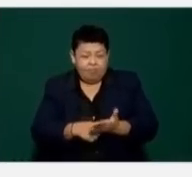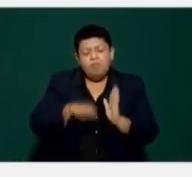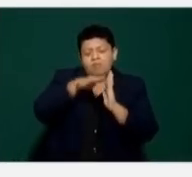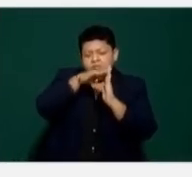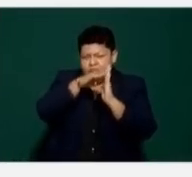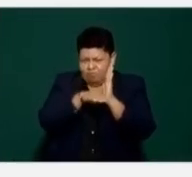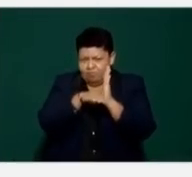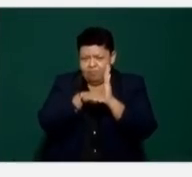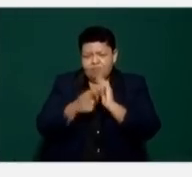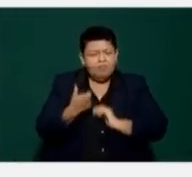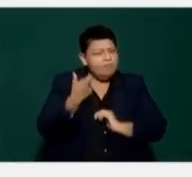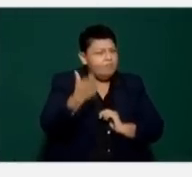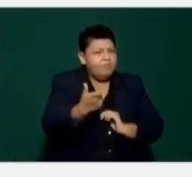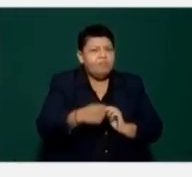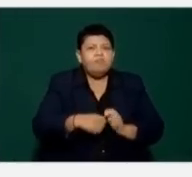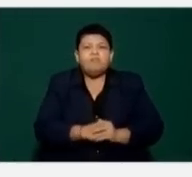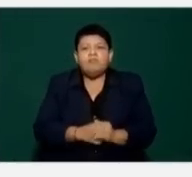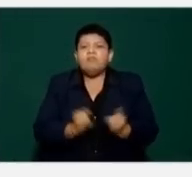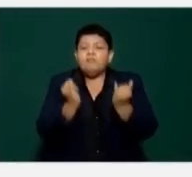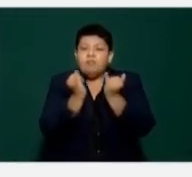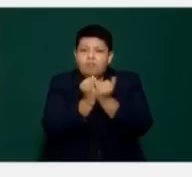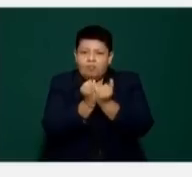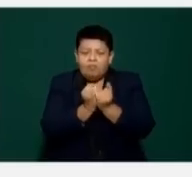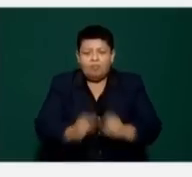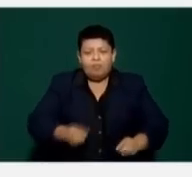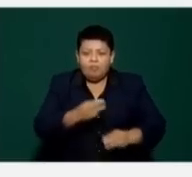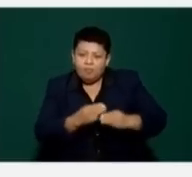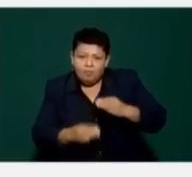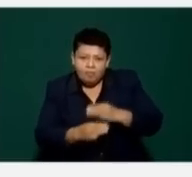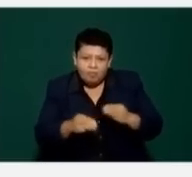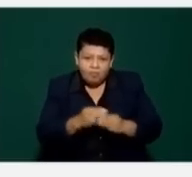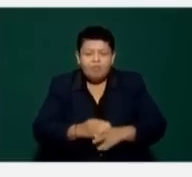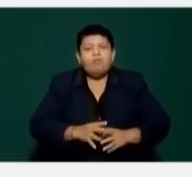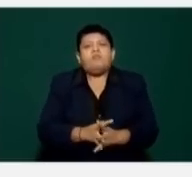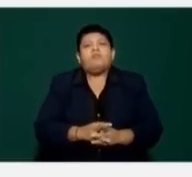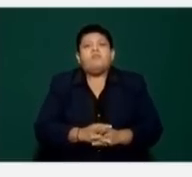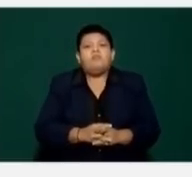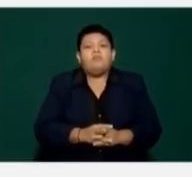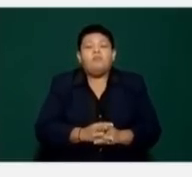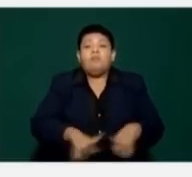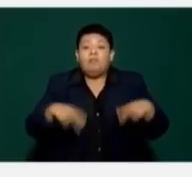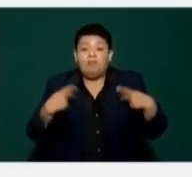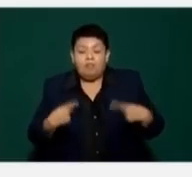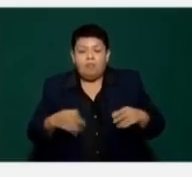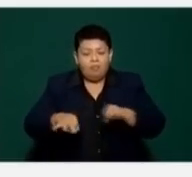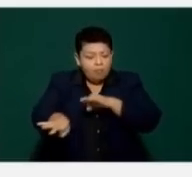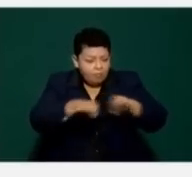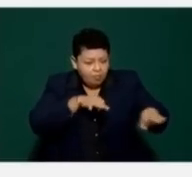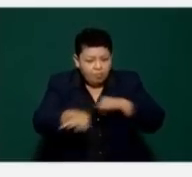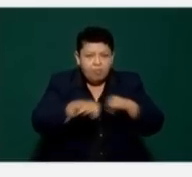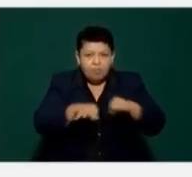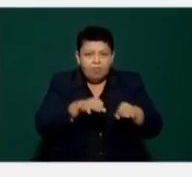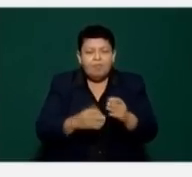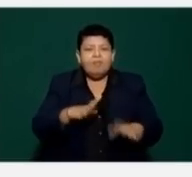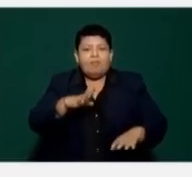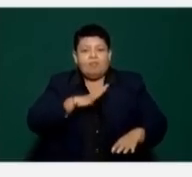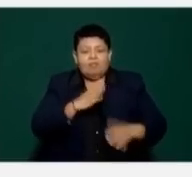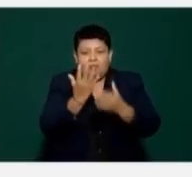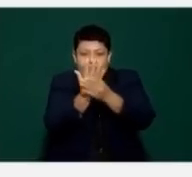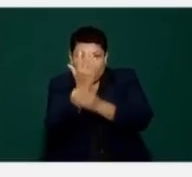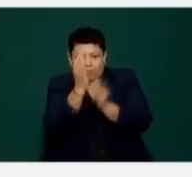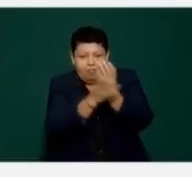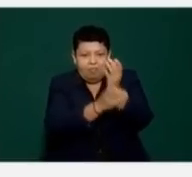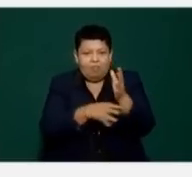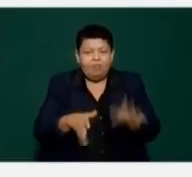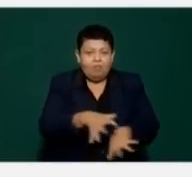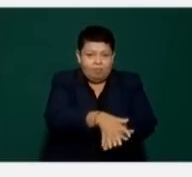menos. Igualmente, la adquisición de material, ¿a qué nos referimos? El personal que está laborando debe de tener guantes, debe de tener